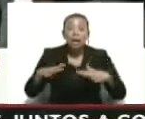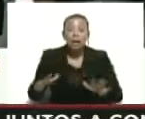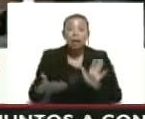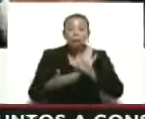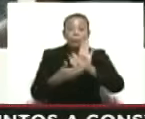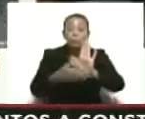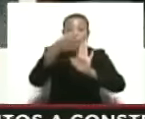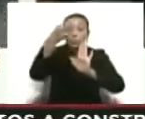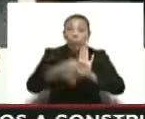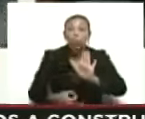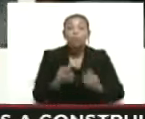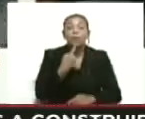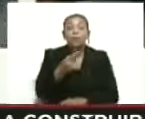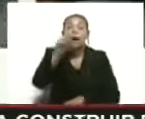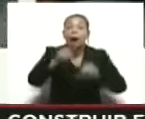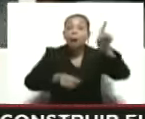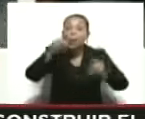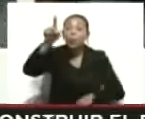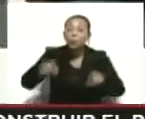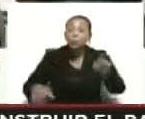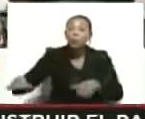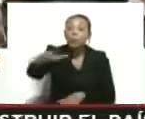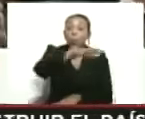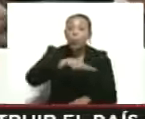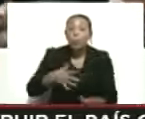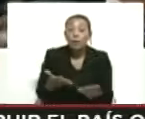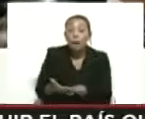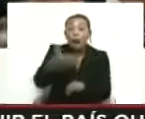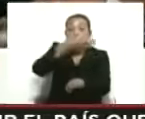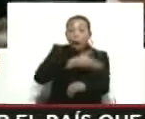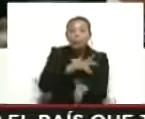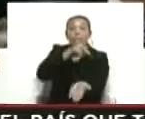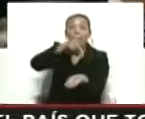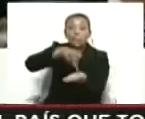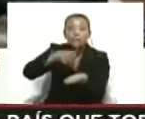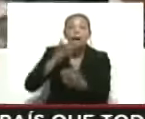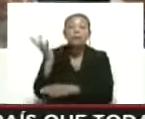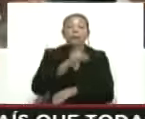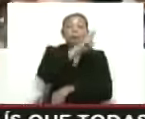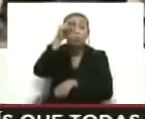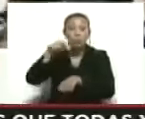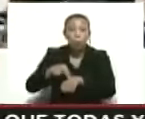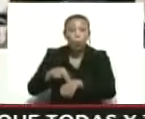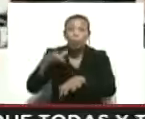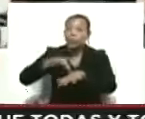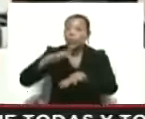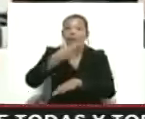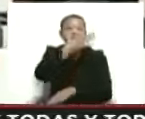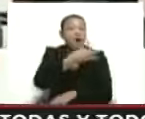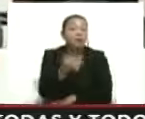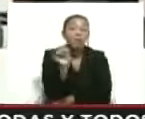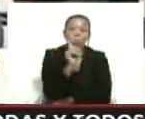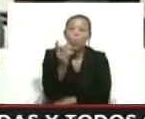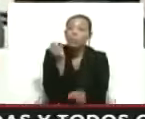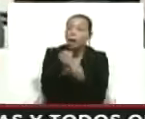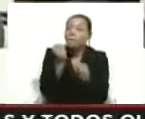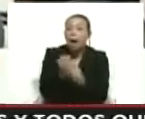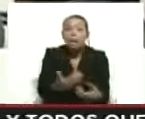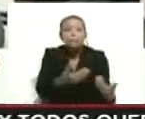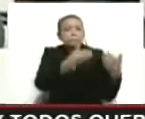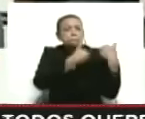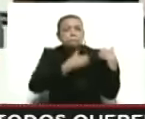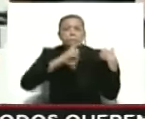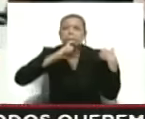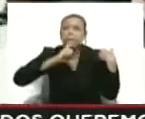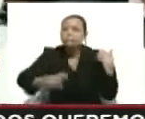han mencionado algunos parlamentarios que me han precedido, esta Asamblea Nacional no le ha tocado fácil. Nos tocó asumir una